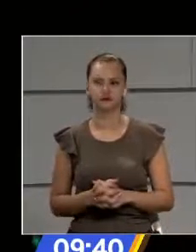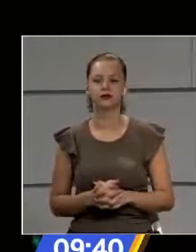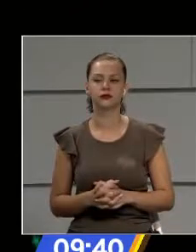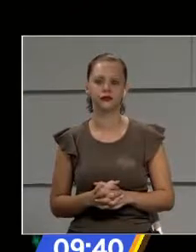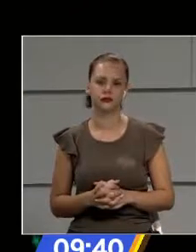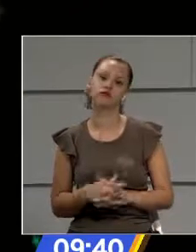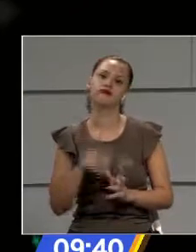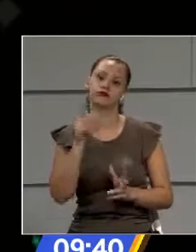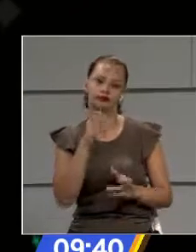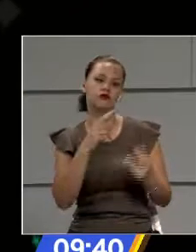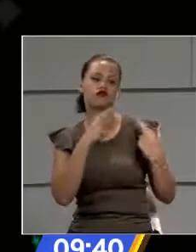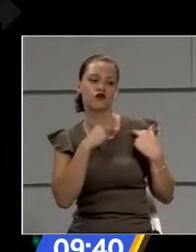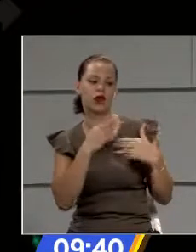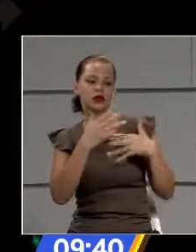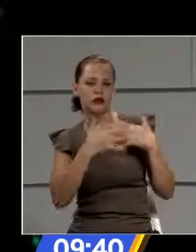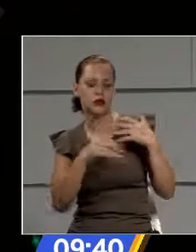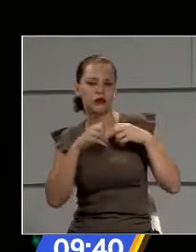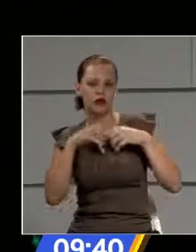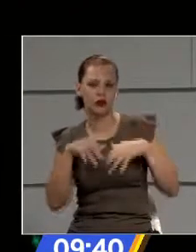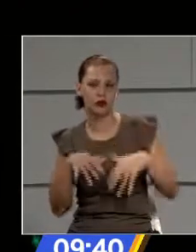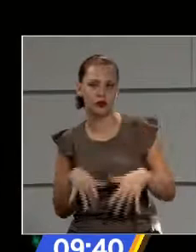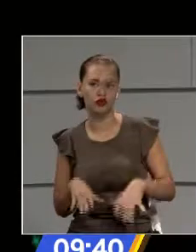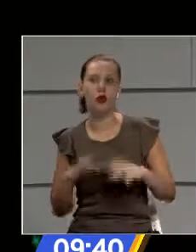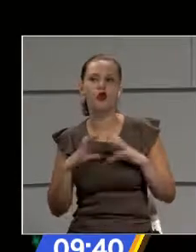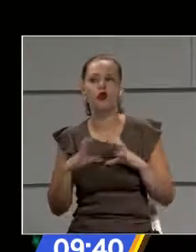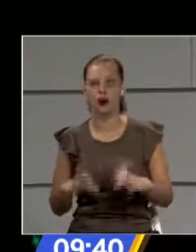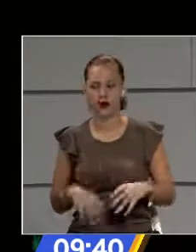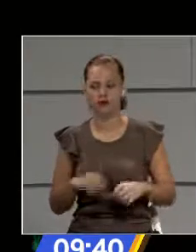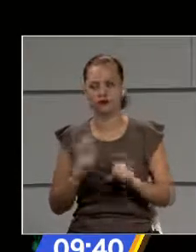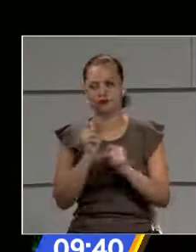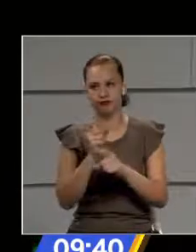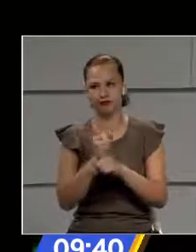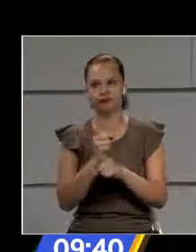Lleva la sangre a todo el cuerpo, la que mueve este cuerpo.